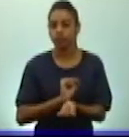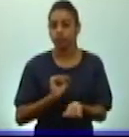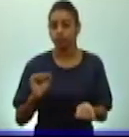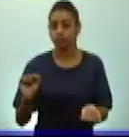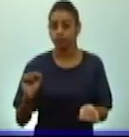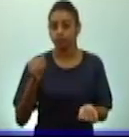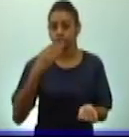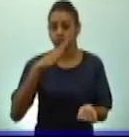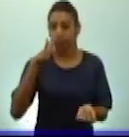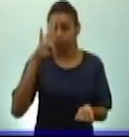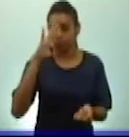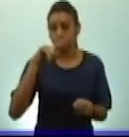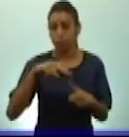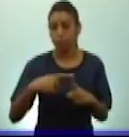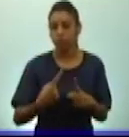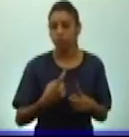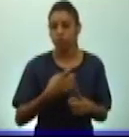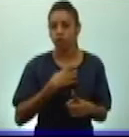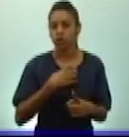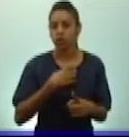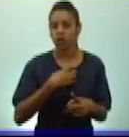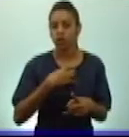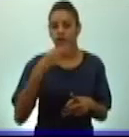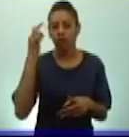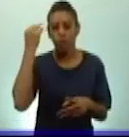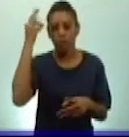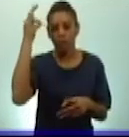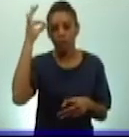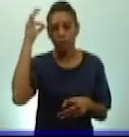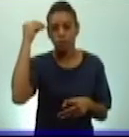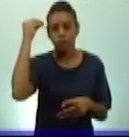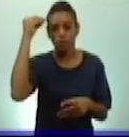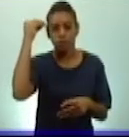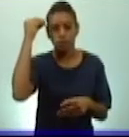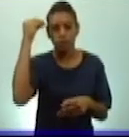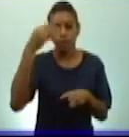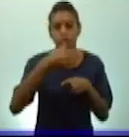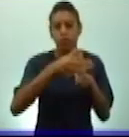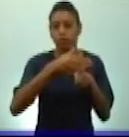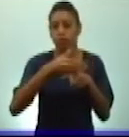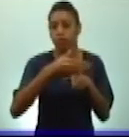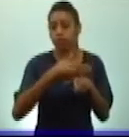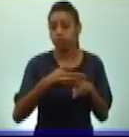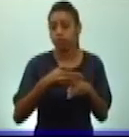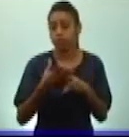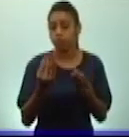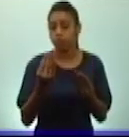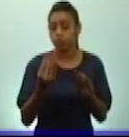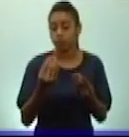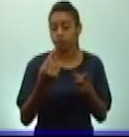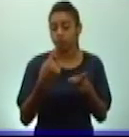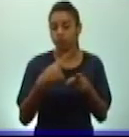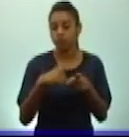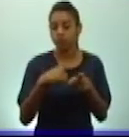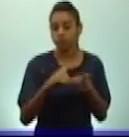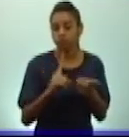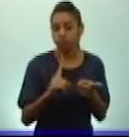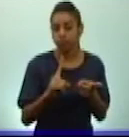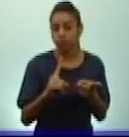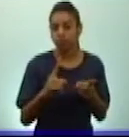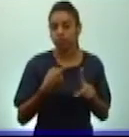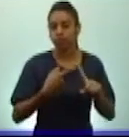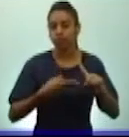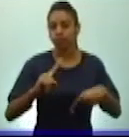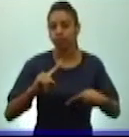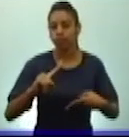pero tenían tendencias ideológicas diferentes. Es por eso que muchos de ellos estuvieron en contra